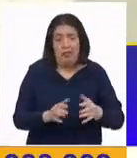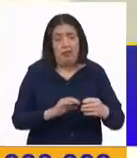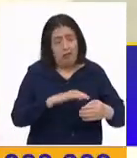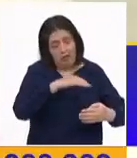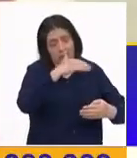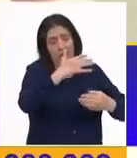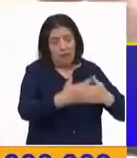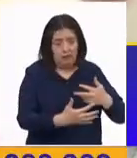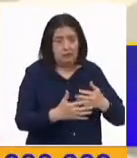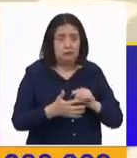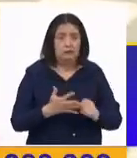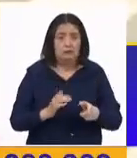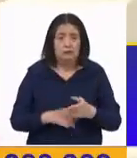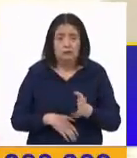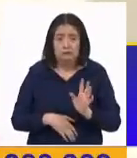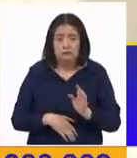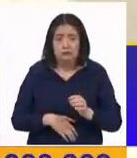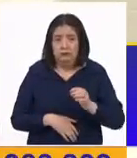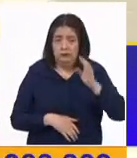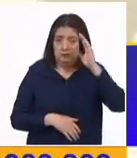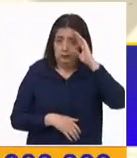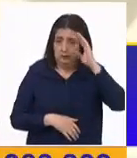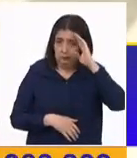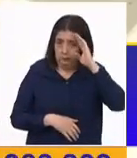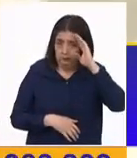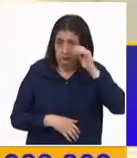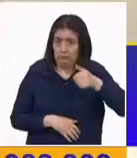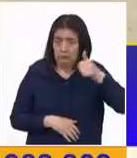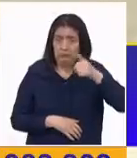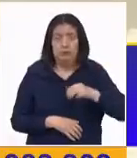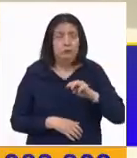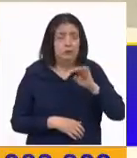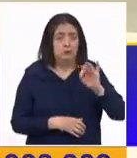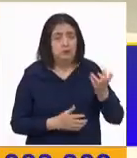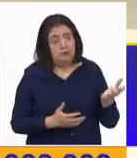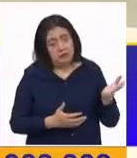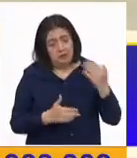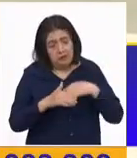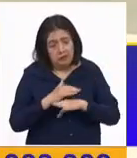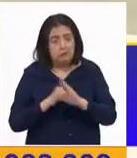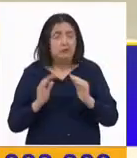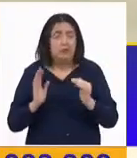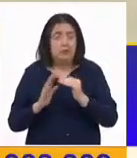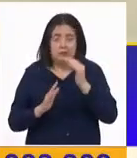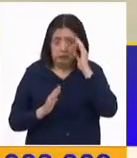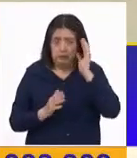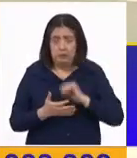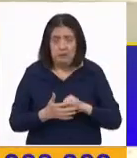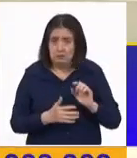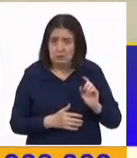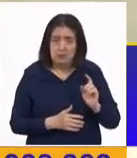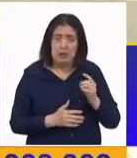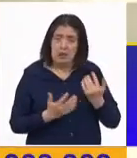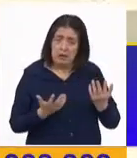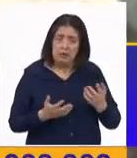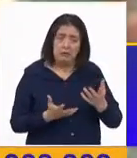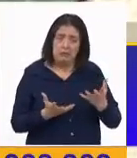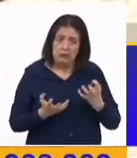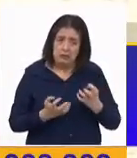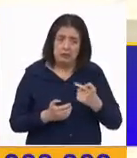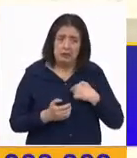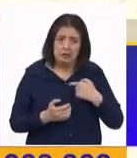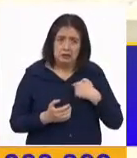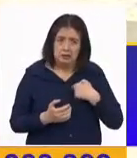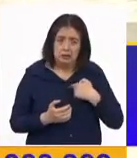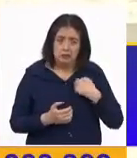nos pide la mayor Linares que ingresemos a la comisaría. En un primer momento querían que yo